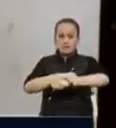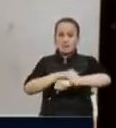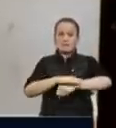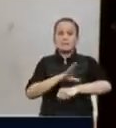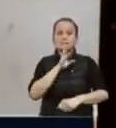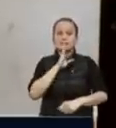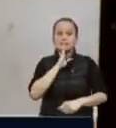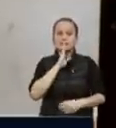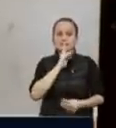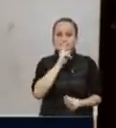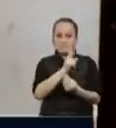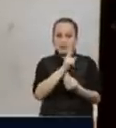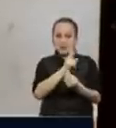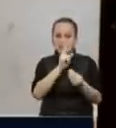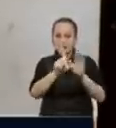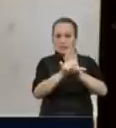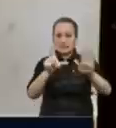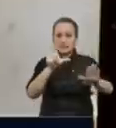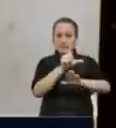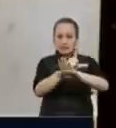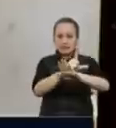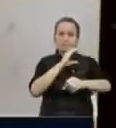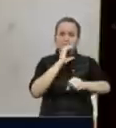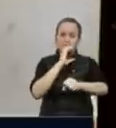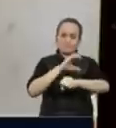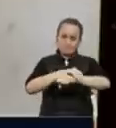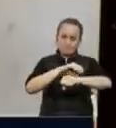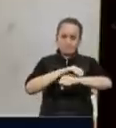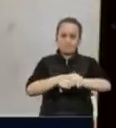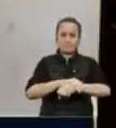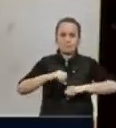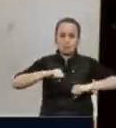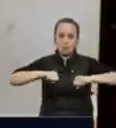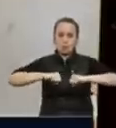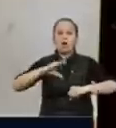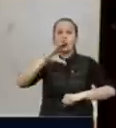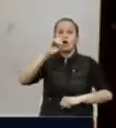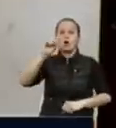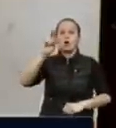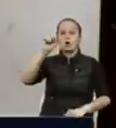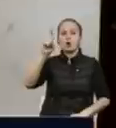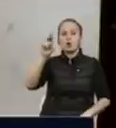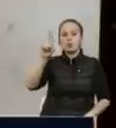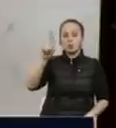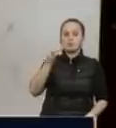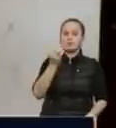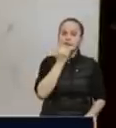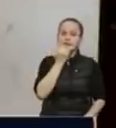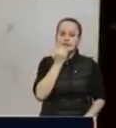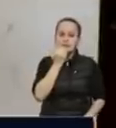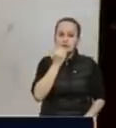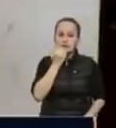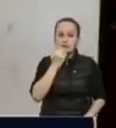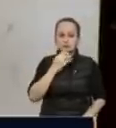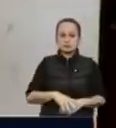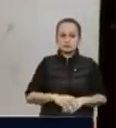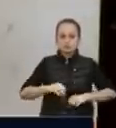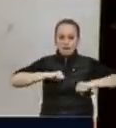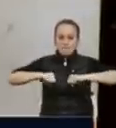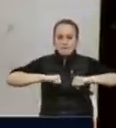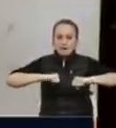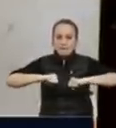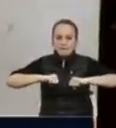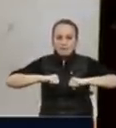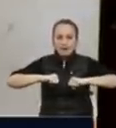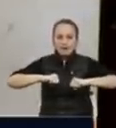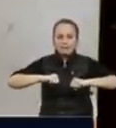La operación Cóndor, por ejemplo, una de las varias operaciones